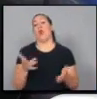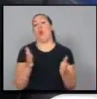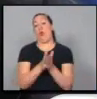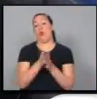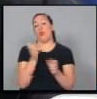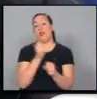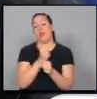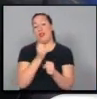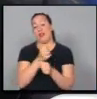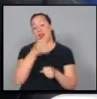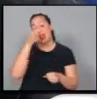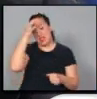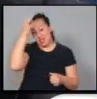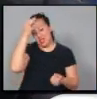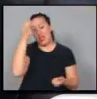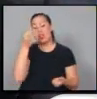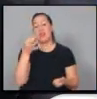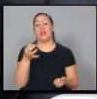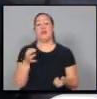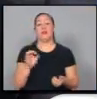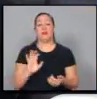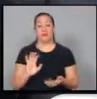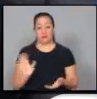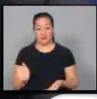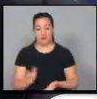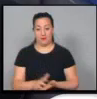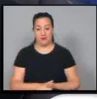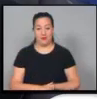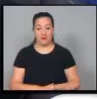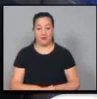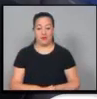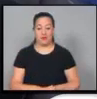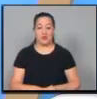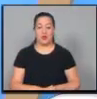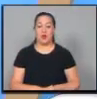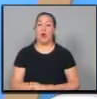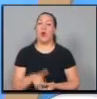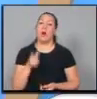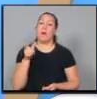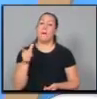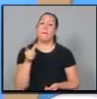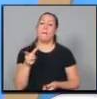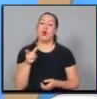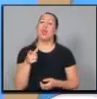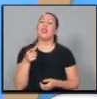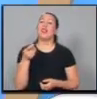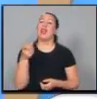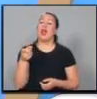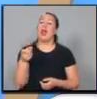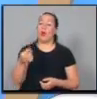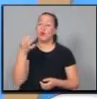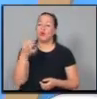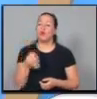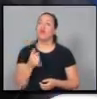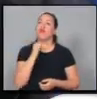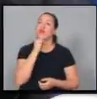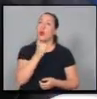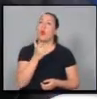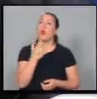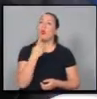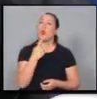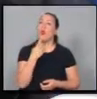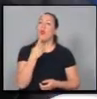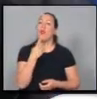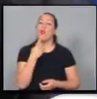teatro segundo, se gustan tercero. Porque ustedes le están echando un manto de dudas a este blanqueo. A todo.